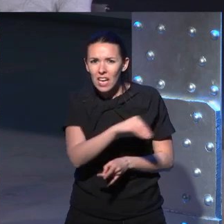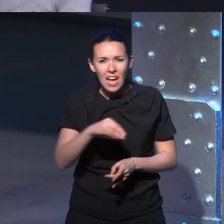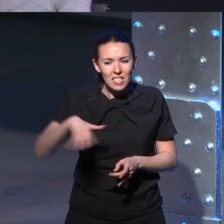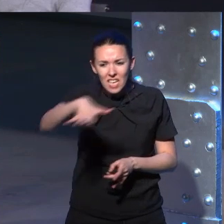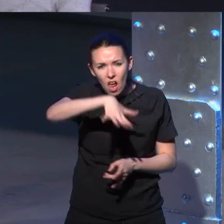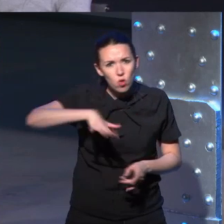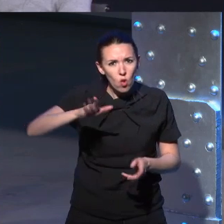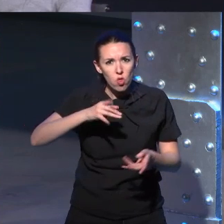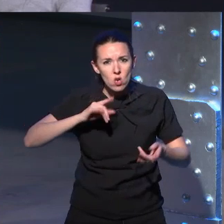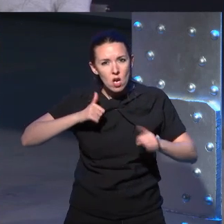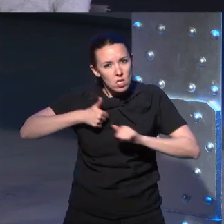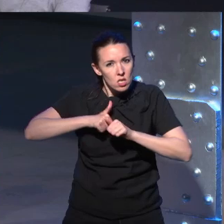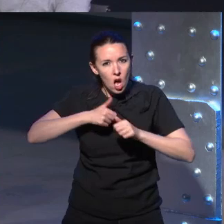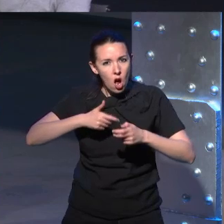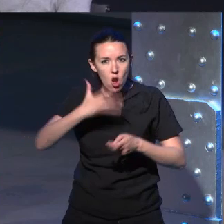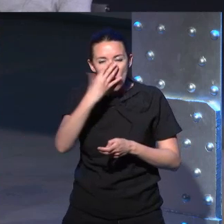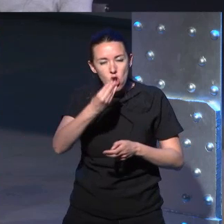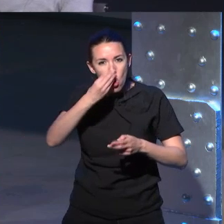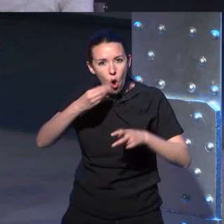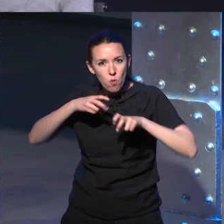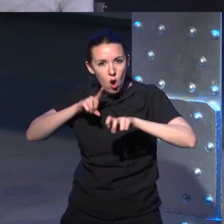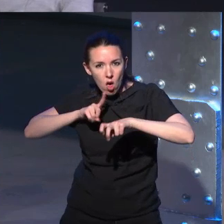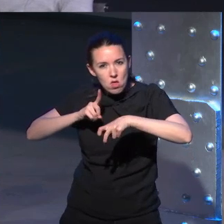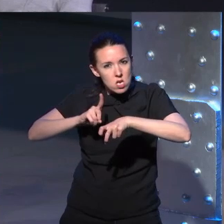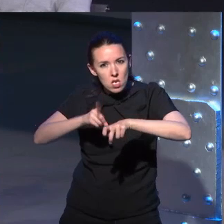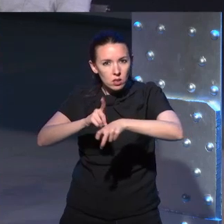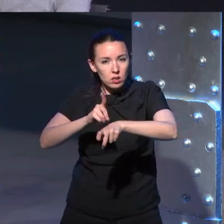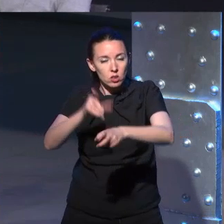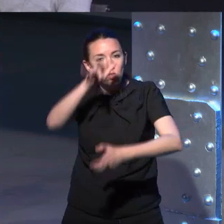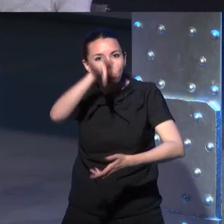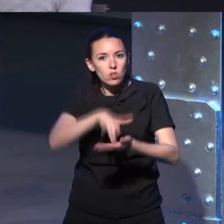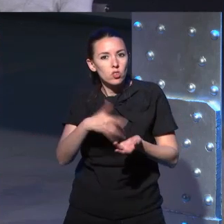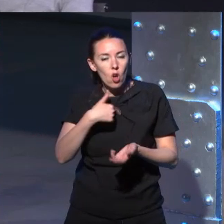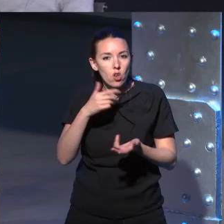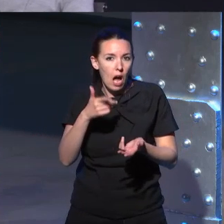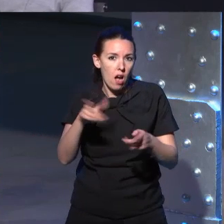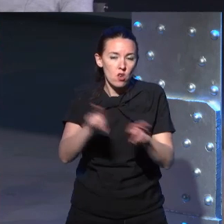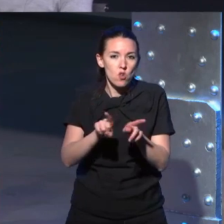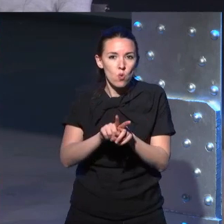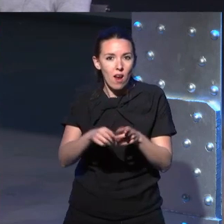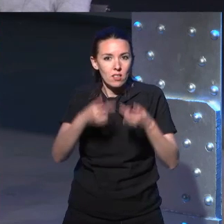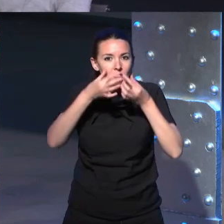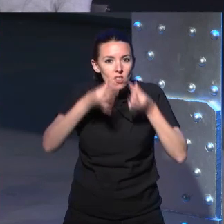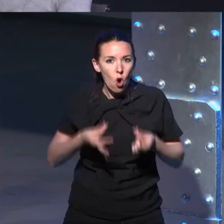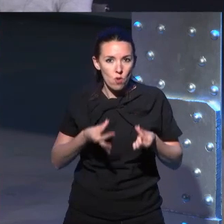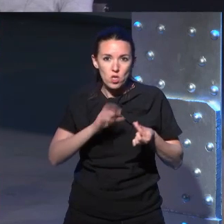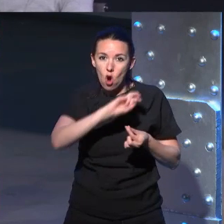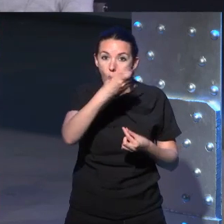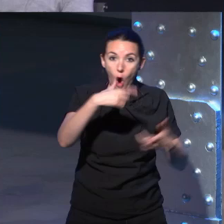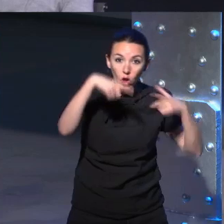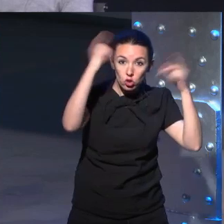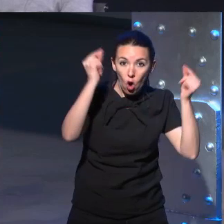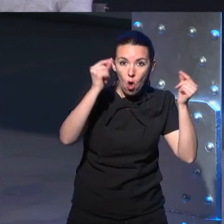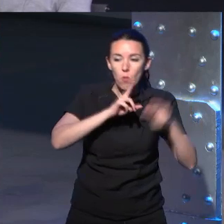Yukón, al lobo Nahuactutuk, reflejo o reverso de Colmillo, otro lobo que